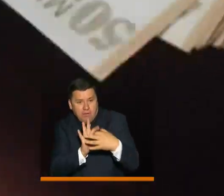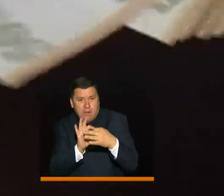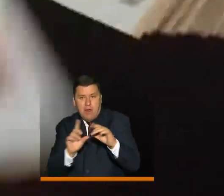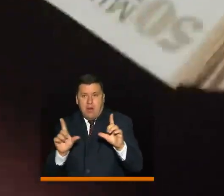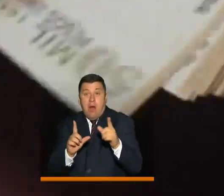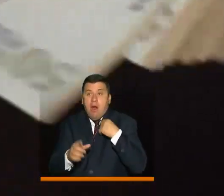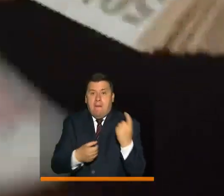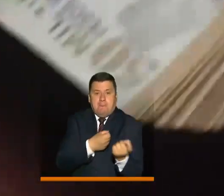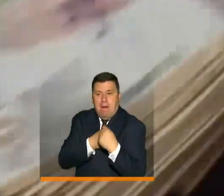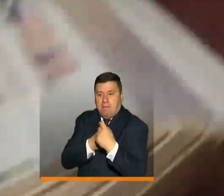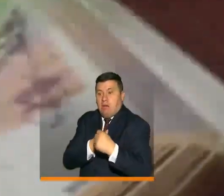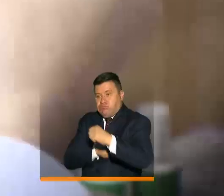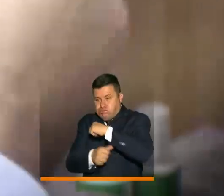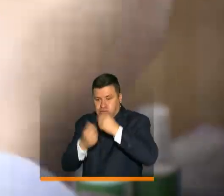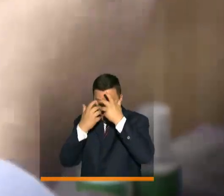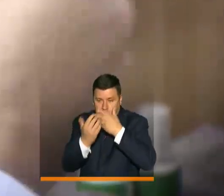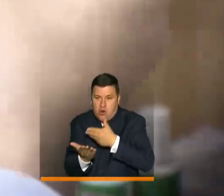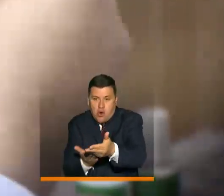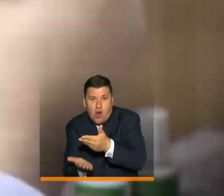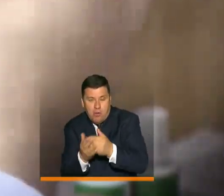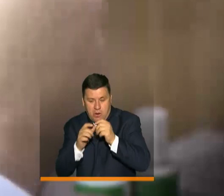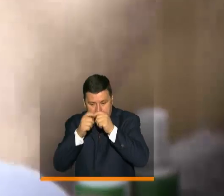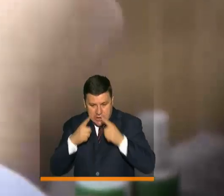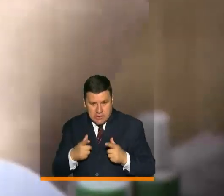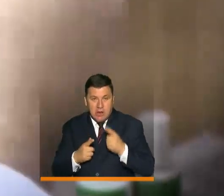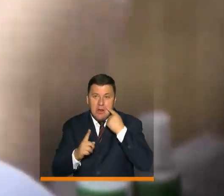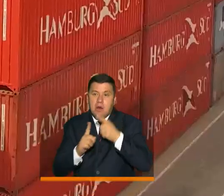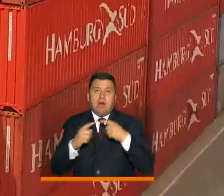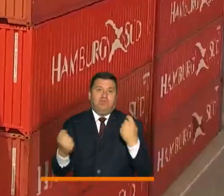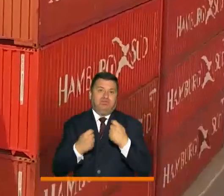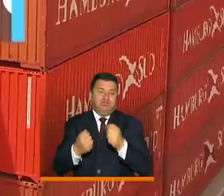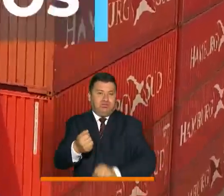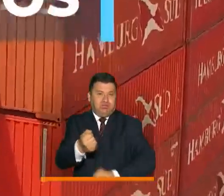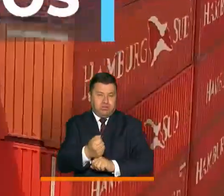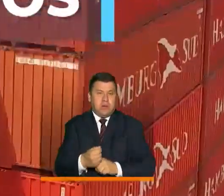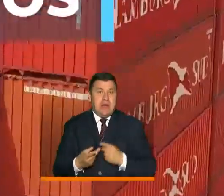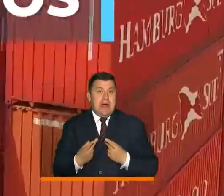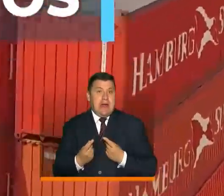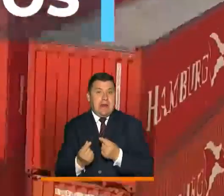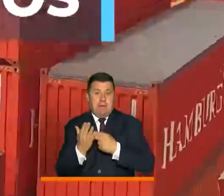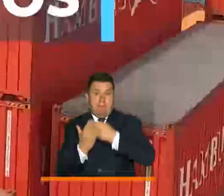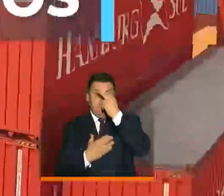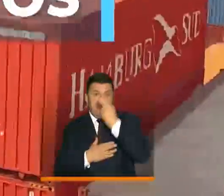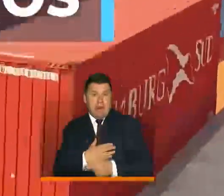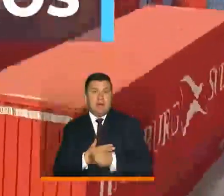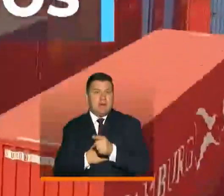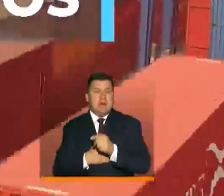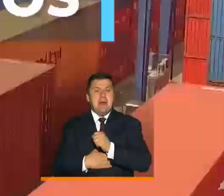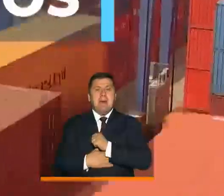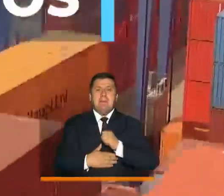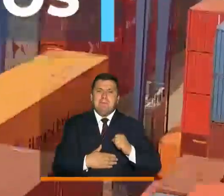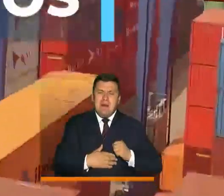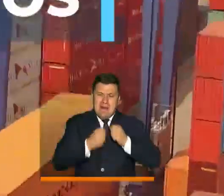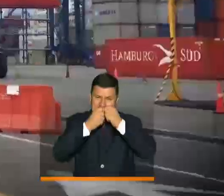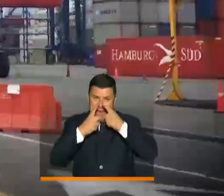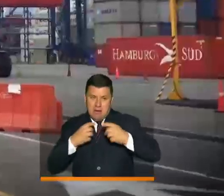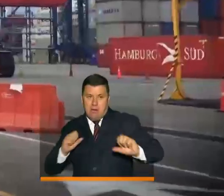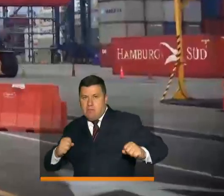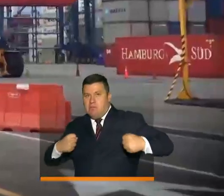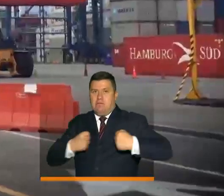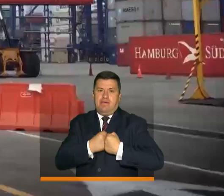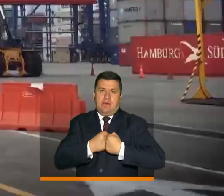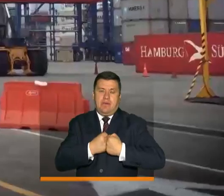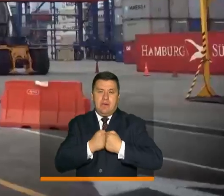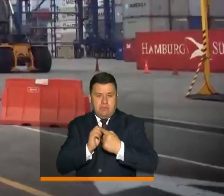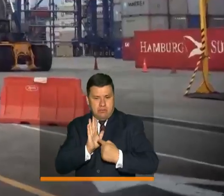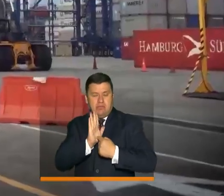seguirá habilitando el sistema de crédito de impulso y de promoción. La aceleración de los proyectos de iniciativa privada y público-privada, que se